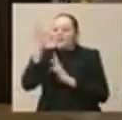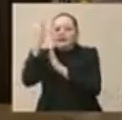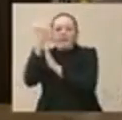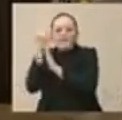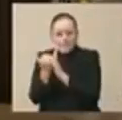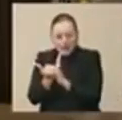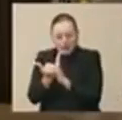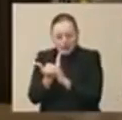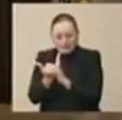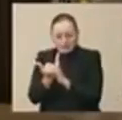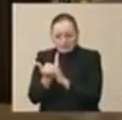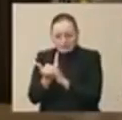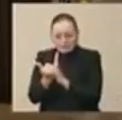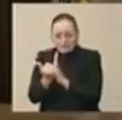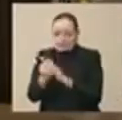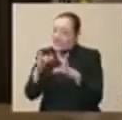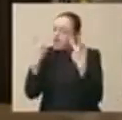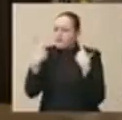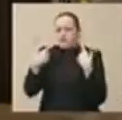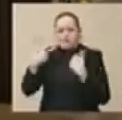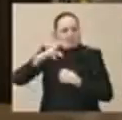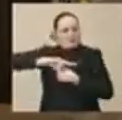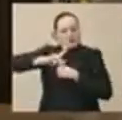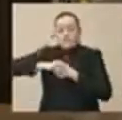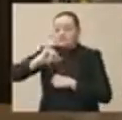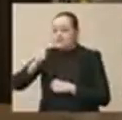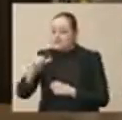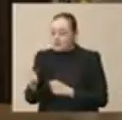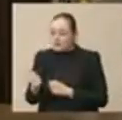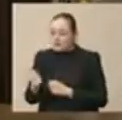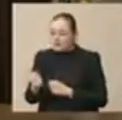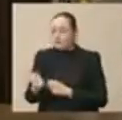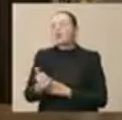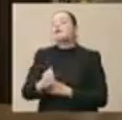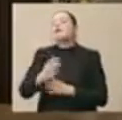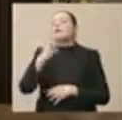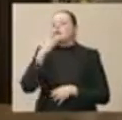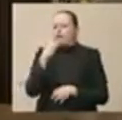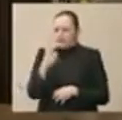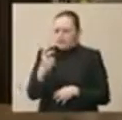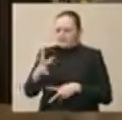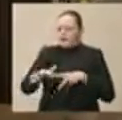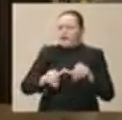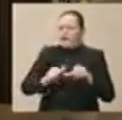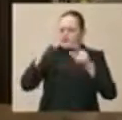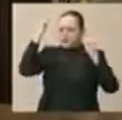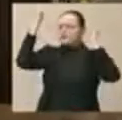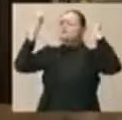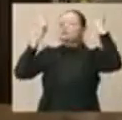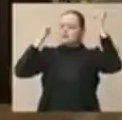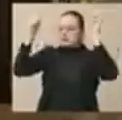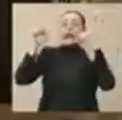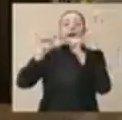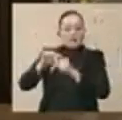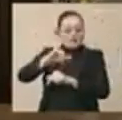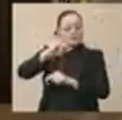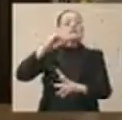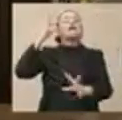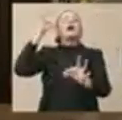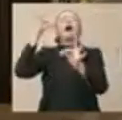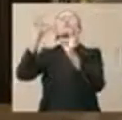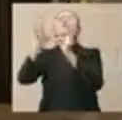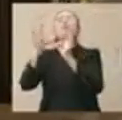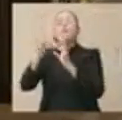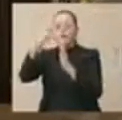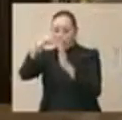menos del 1 por ciento corresponde a extranjeros con esto confirmamos que la industria turística